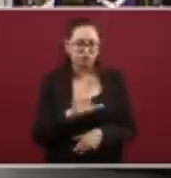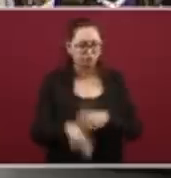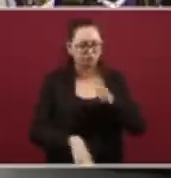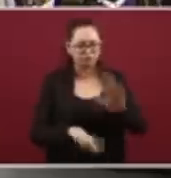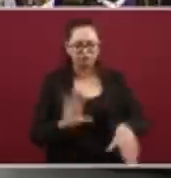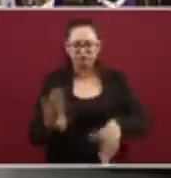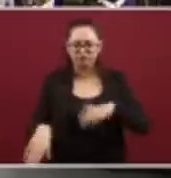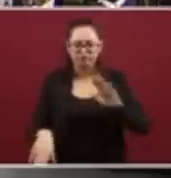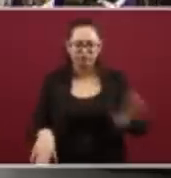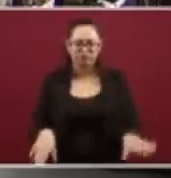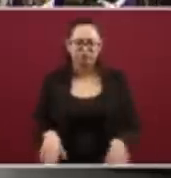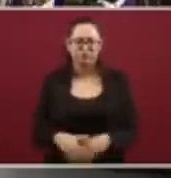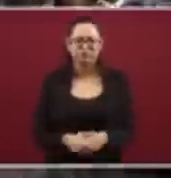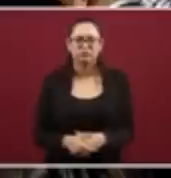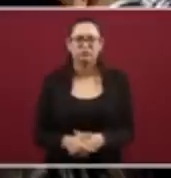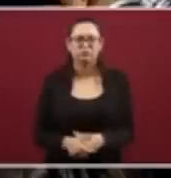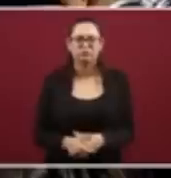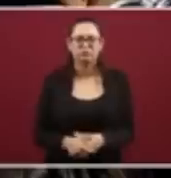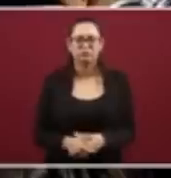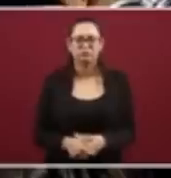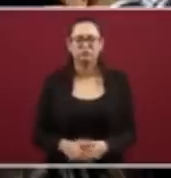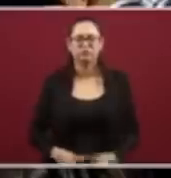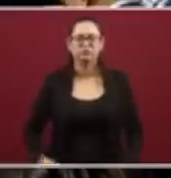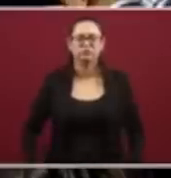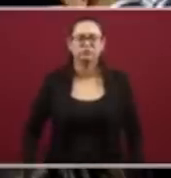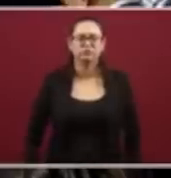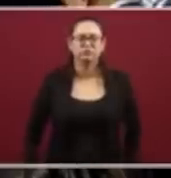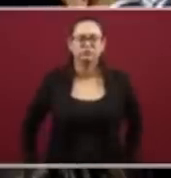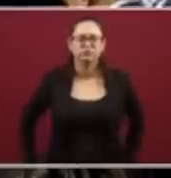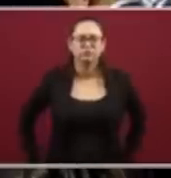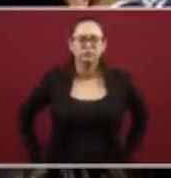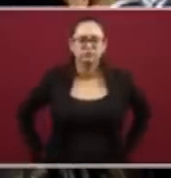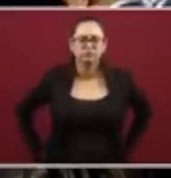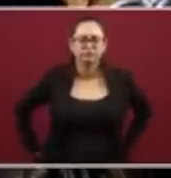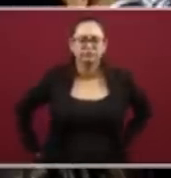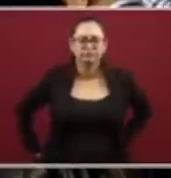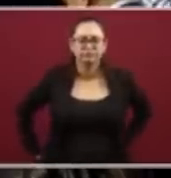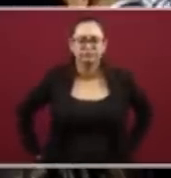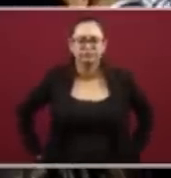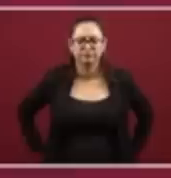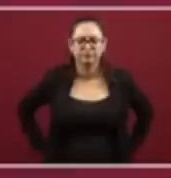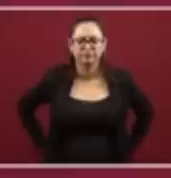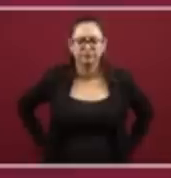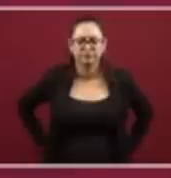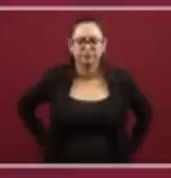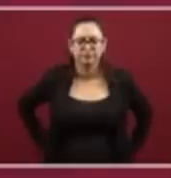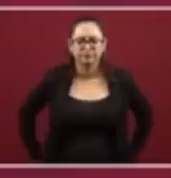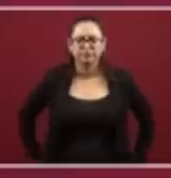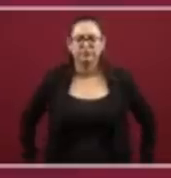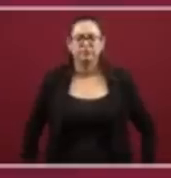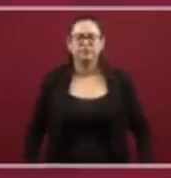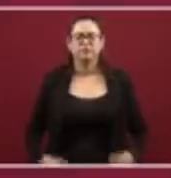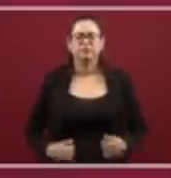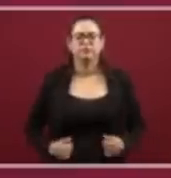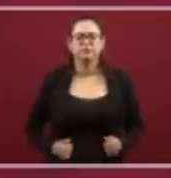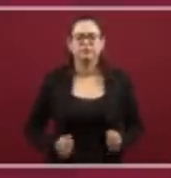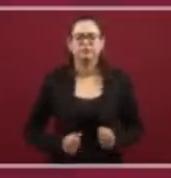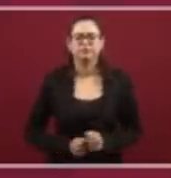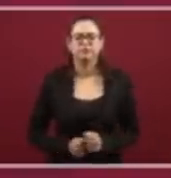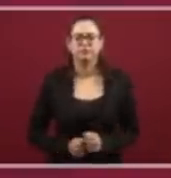vamos si ustedes no tienen por ahora nada que